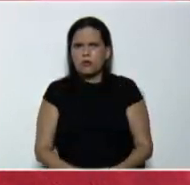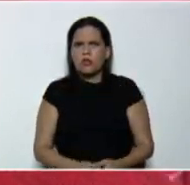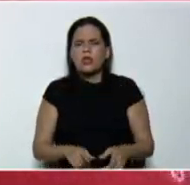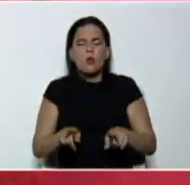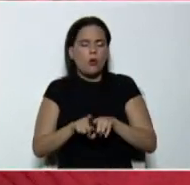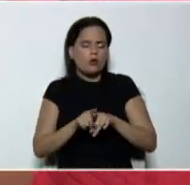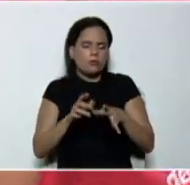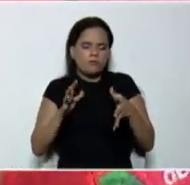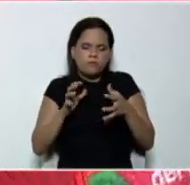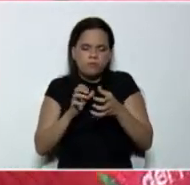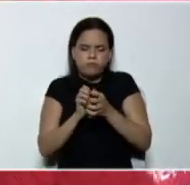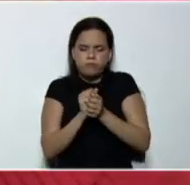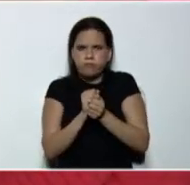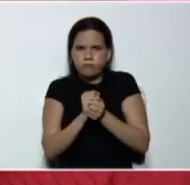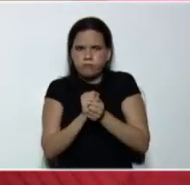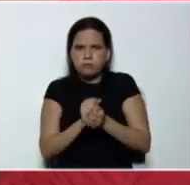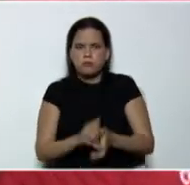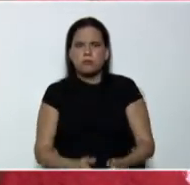arrugar